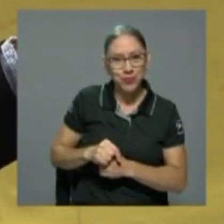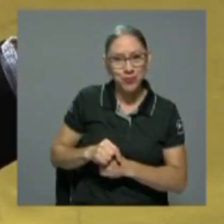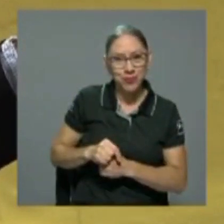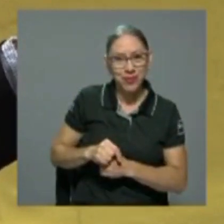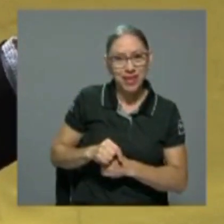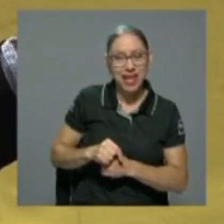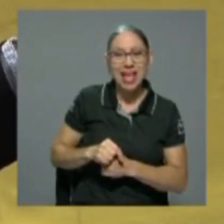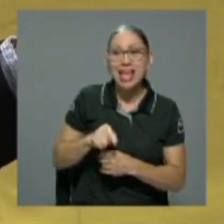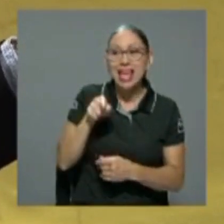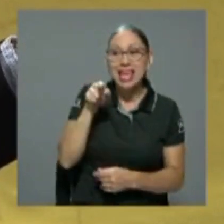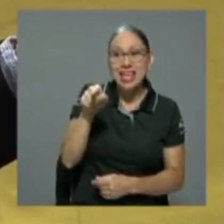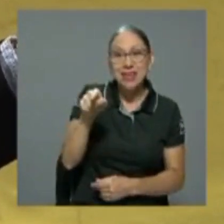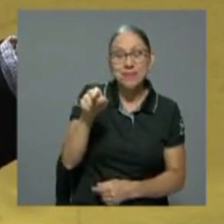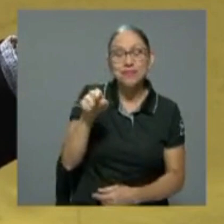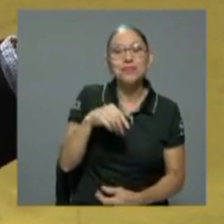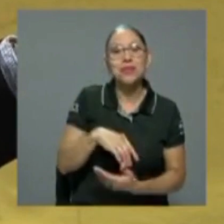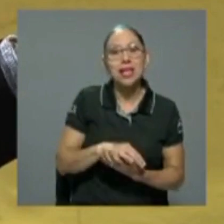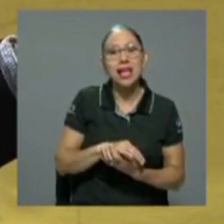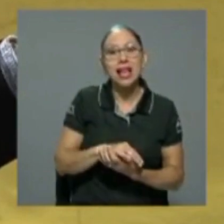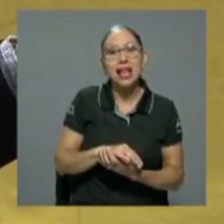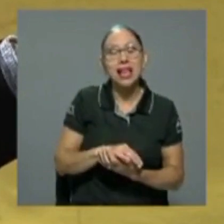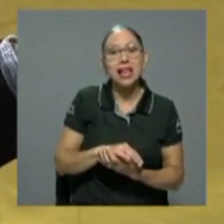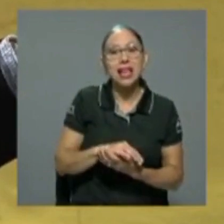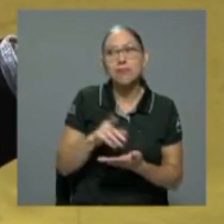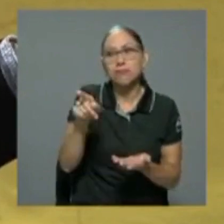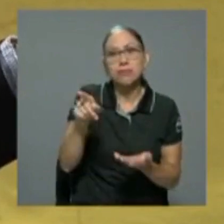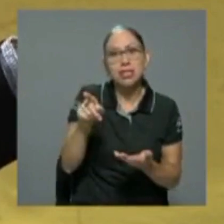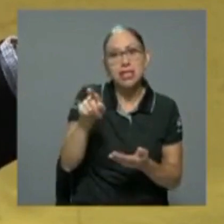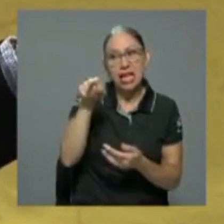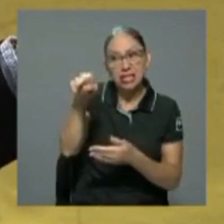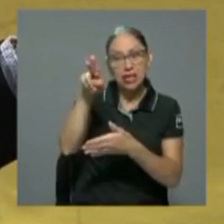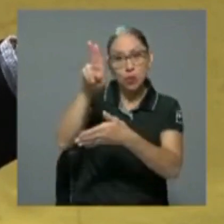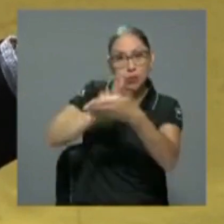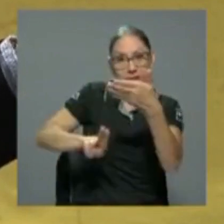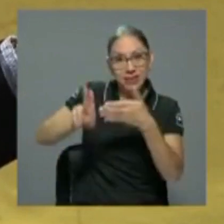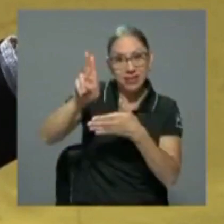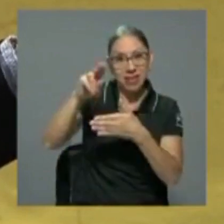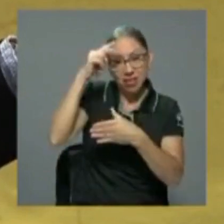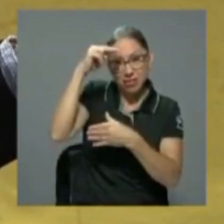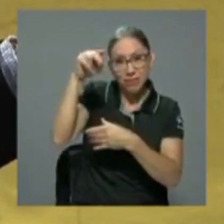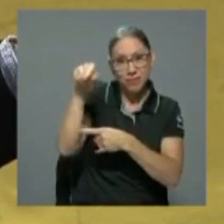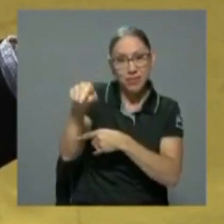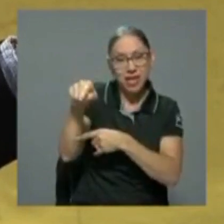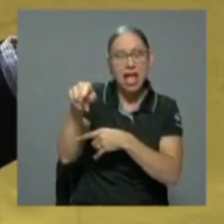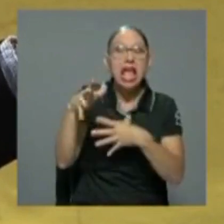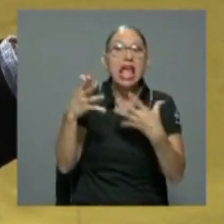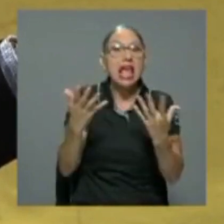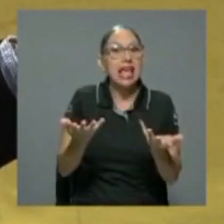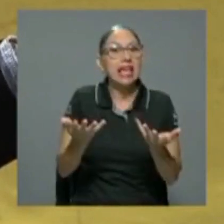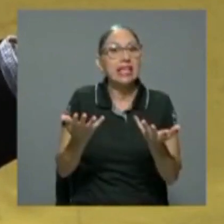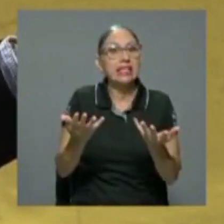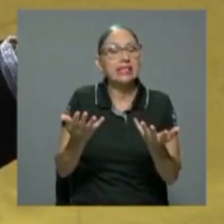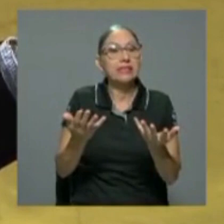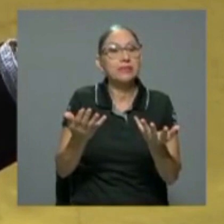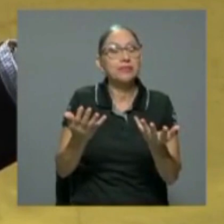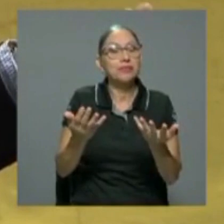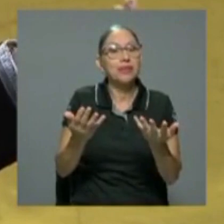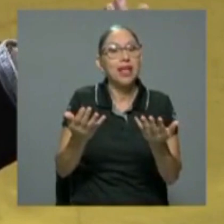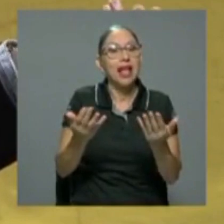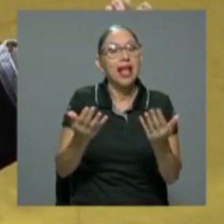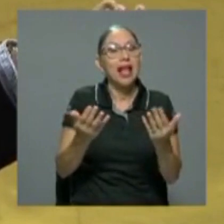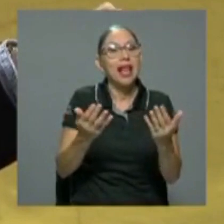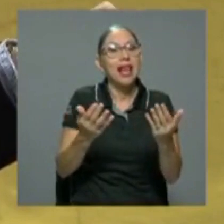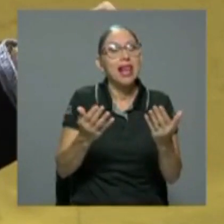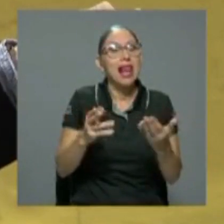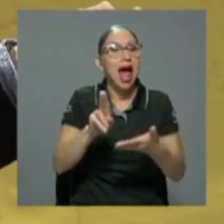debe ser, y si no, por ahí anda, la urbe más extensa